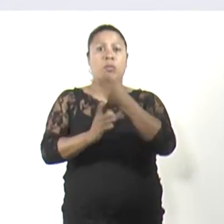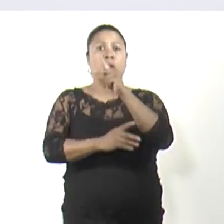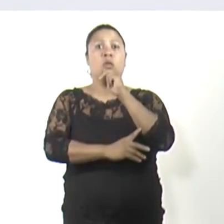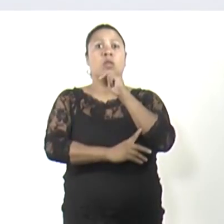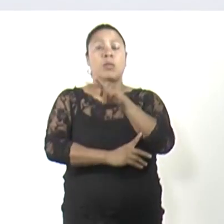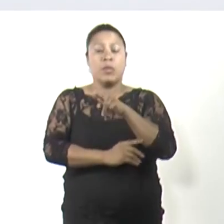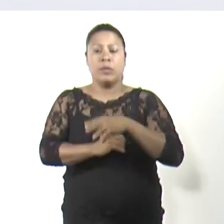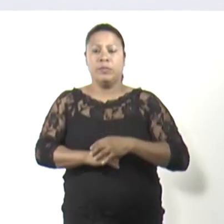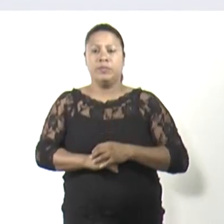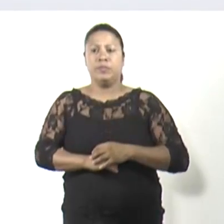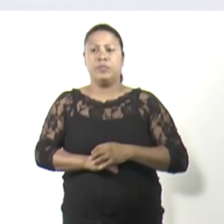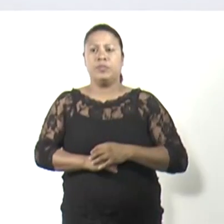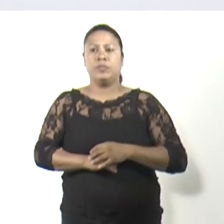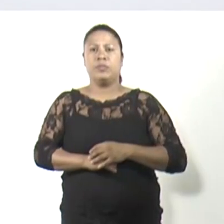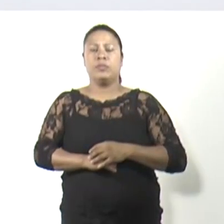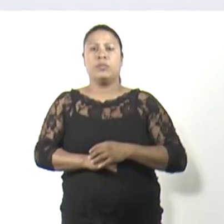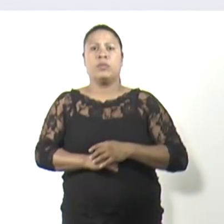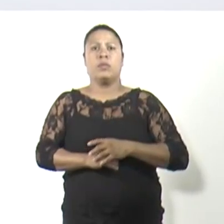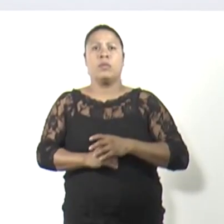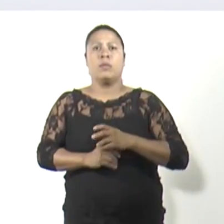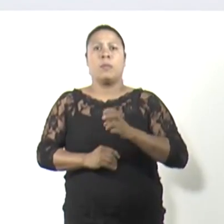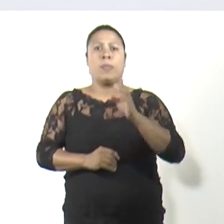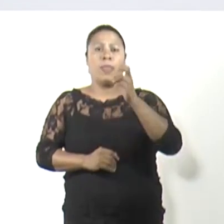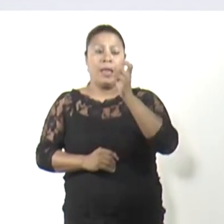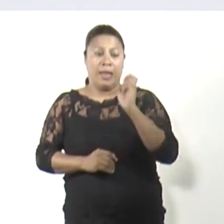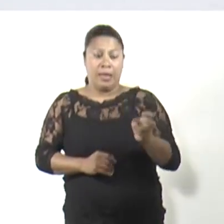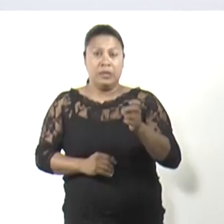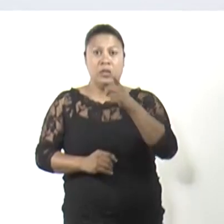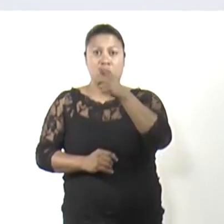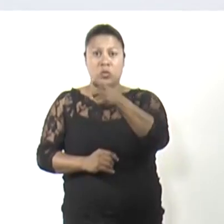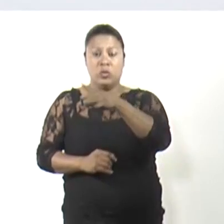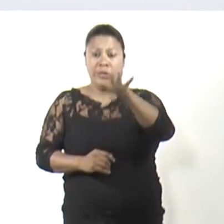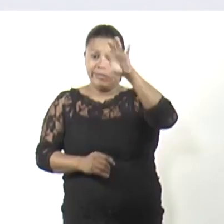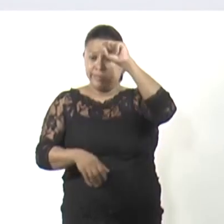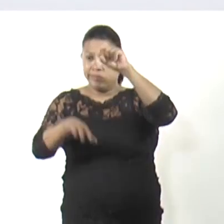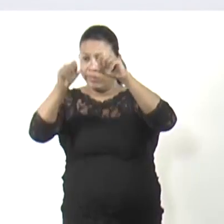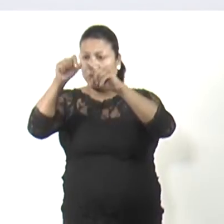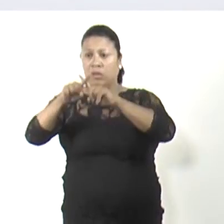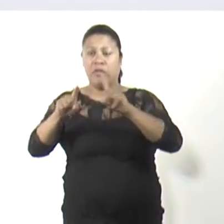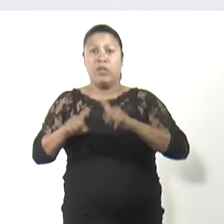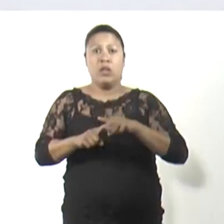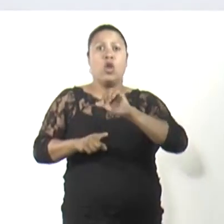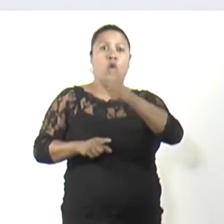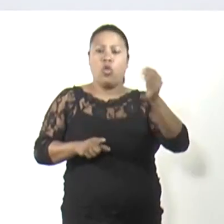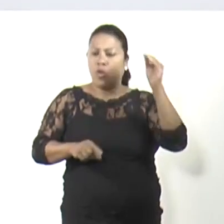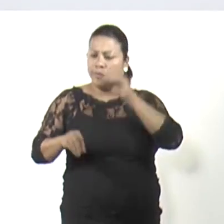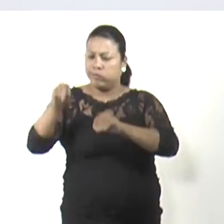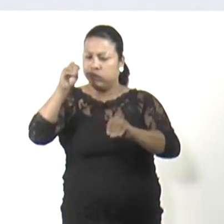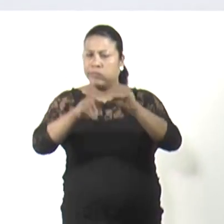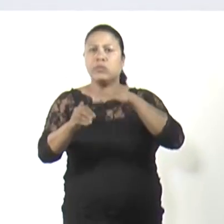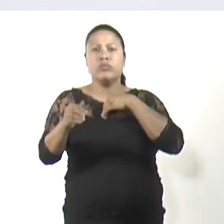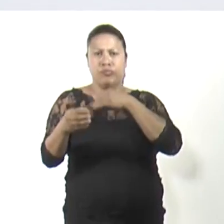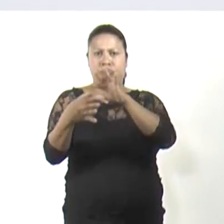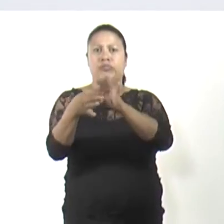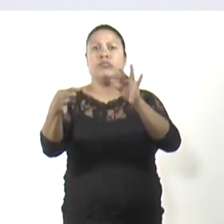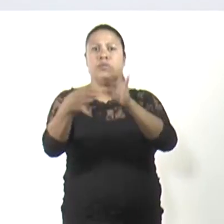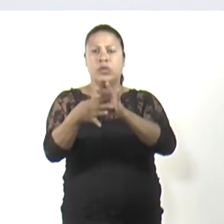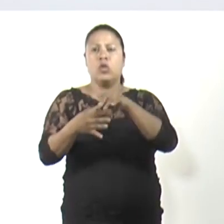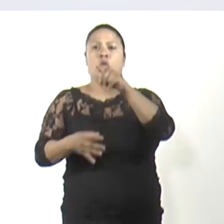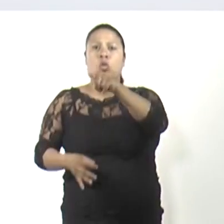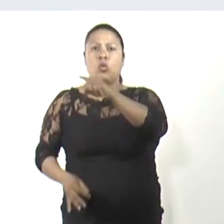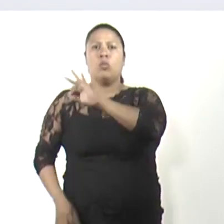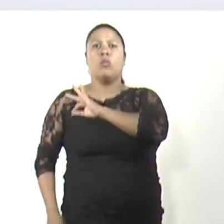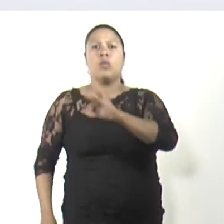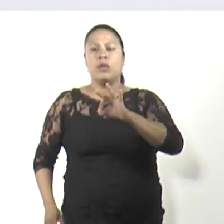solo con estos conceptos y otros que se van a ir también explicando, es como tú vas a lograr